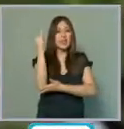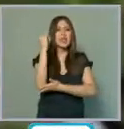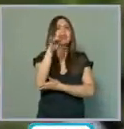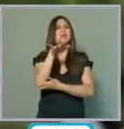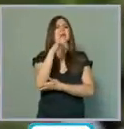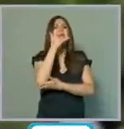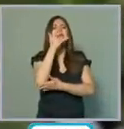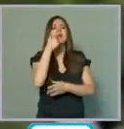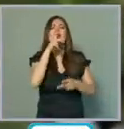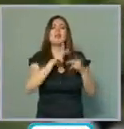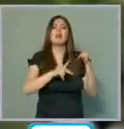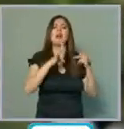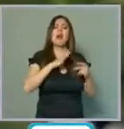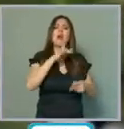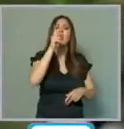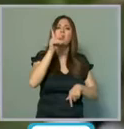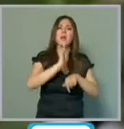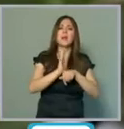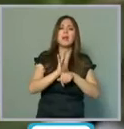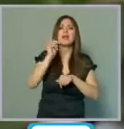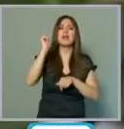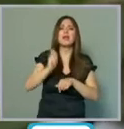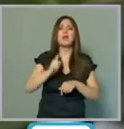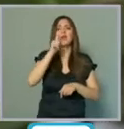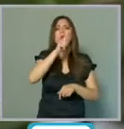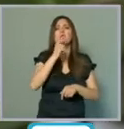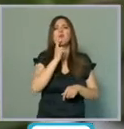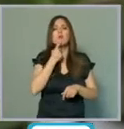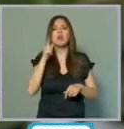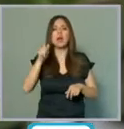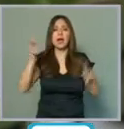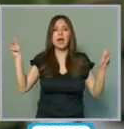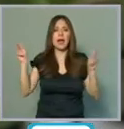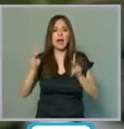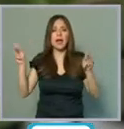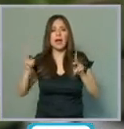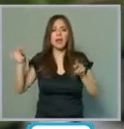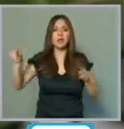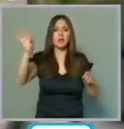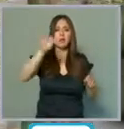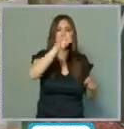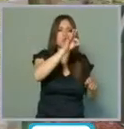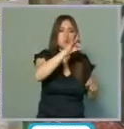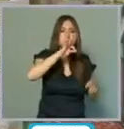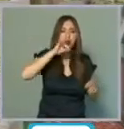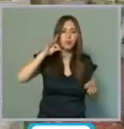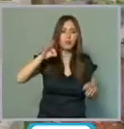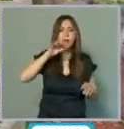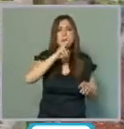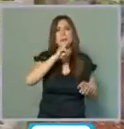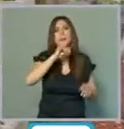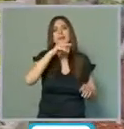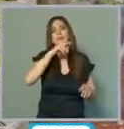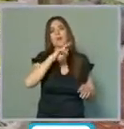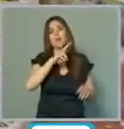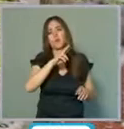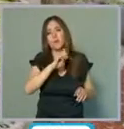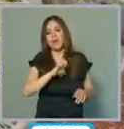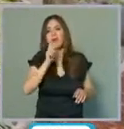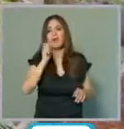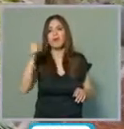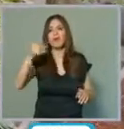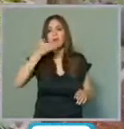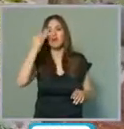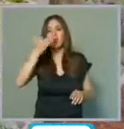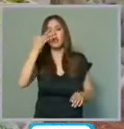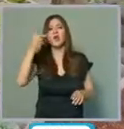ustedes, de caricatura de una abejita en donde se vivía el Festival de las Flores, se llamaba B-Movie. Ay, claro. Y ahí salía el Festival de las Flores, que